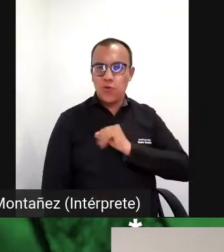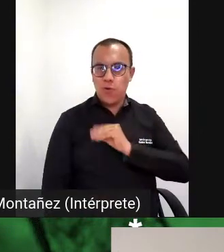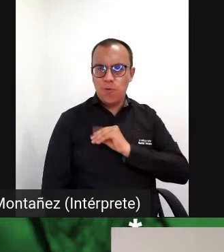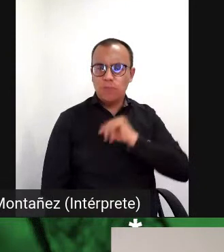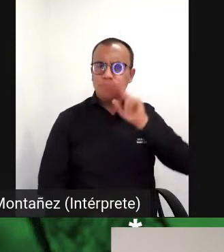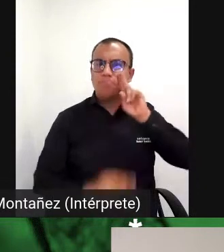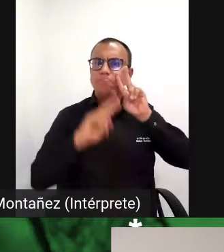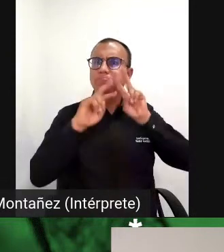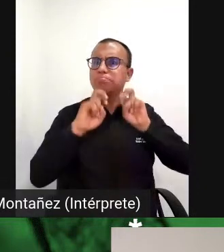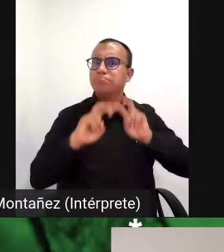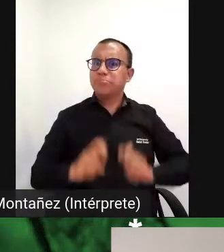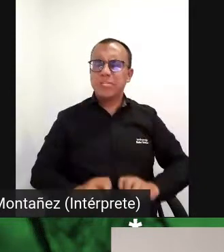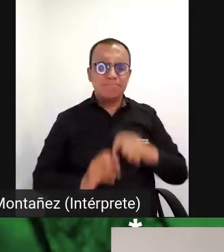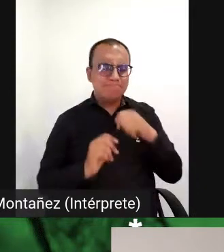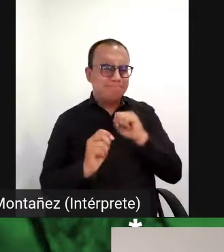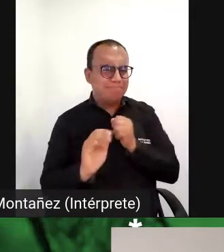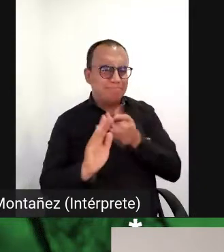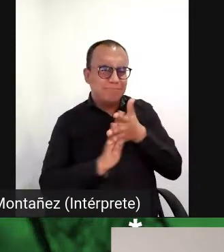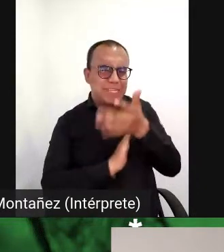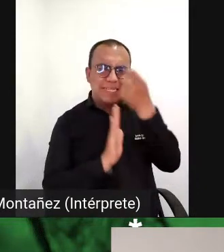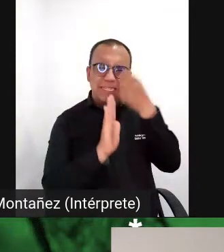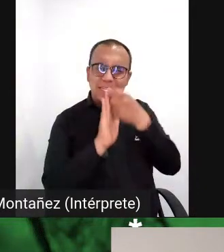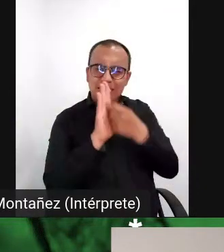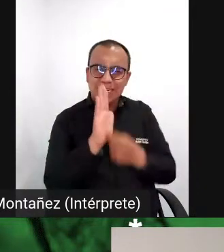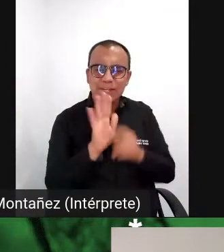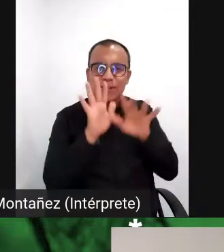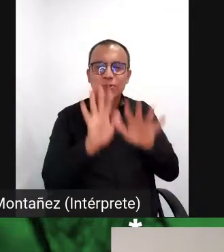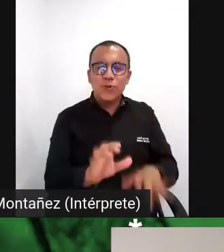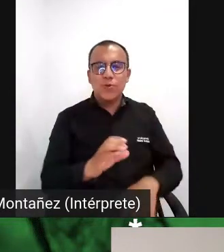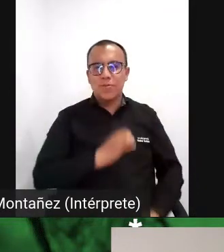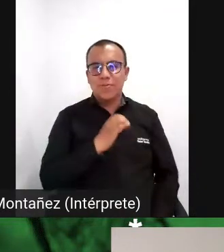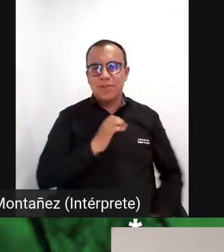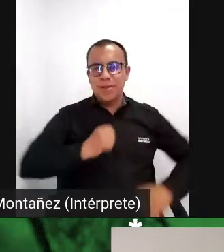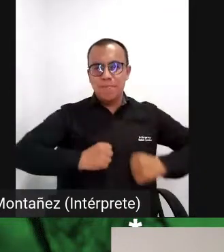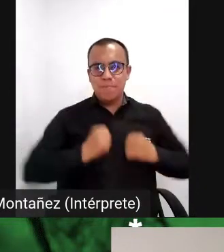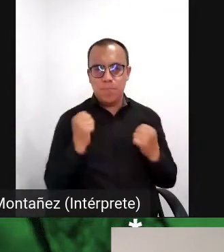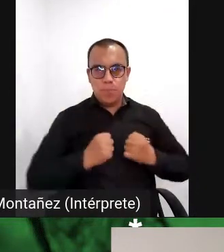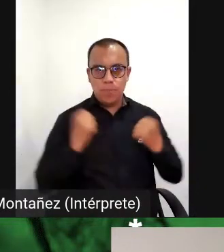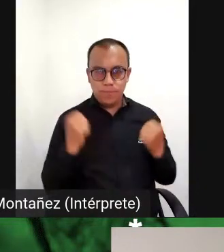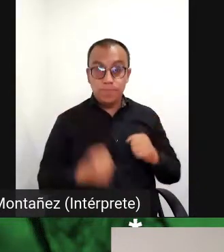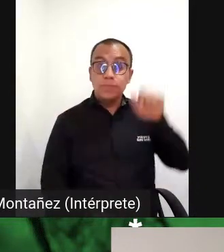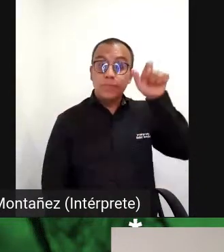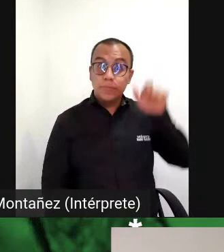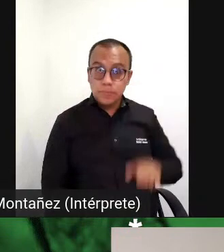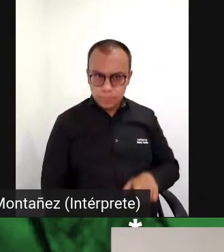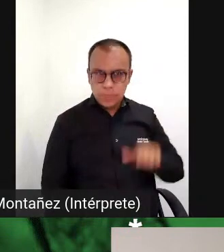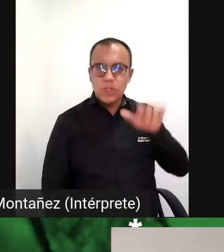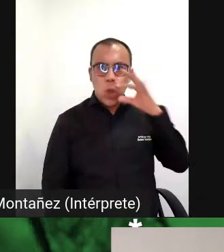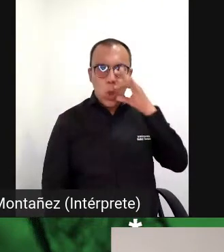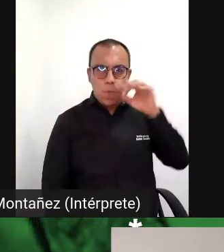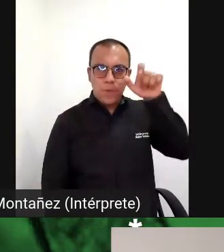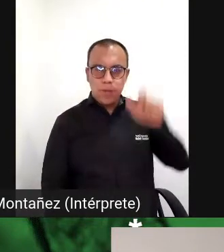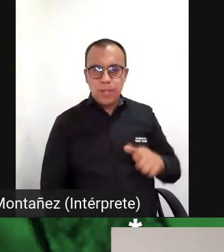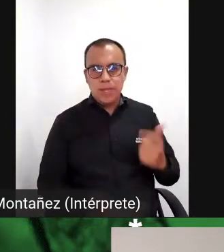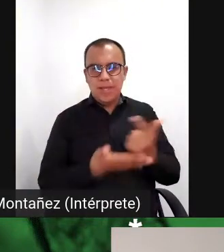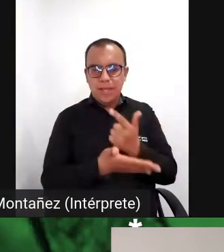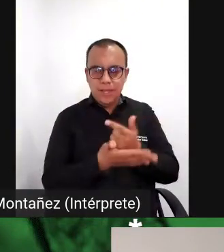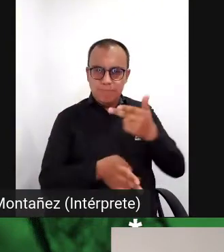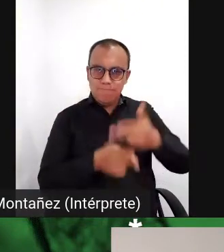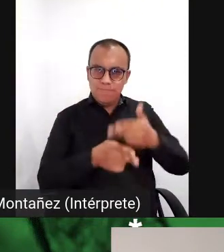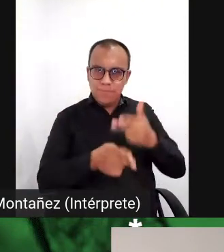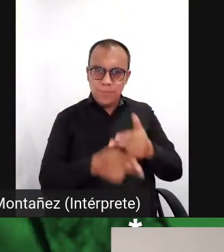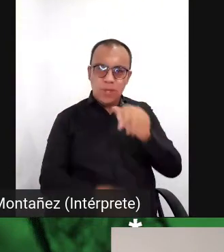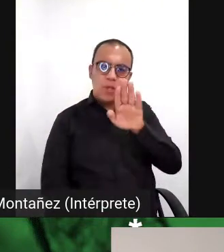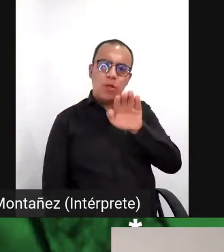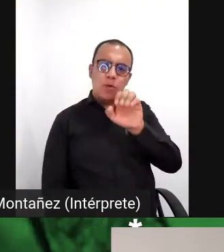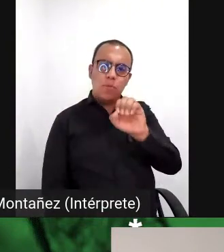muy, muy detallada, muy exhaustiva sobre las particularidades de Bogotá. Él es el autor del libro este, que es Bogotálogo, si no estoy mal,